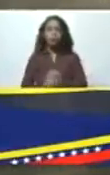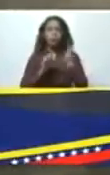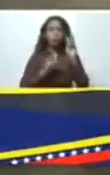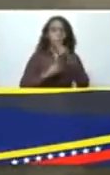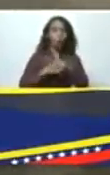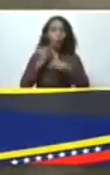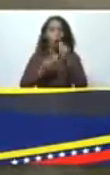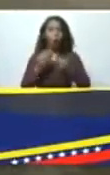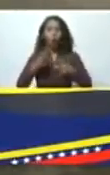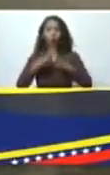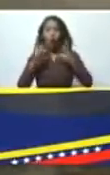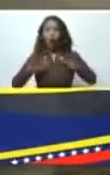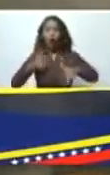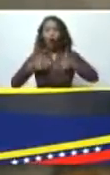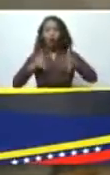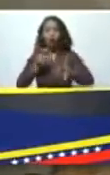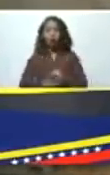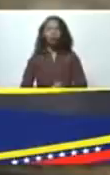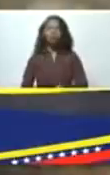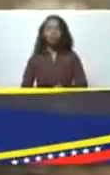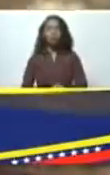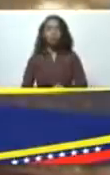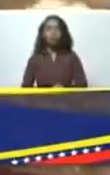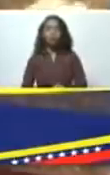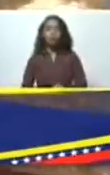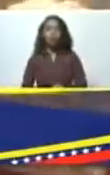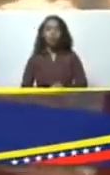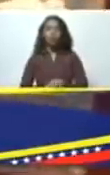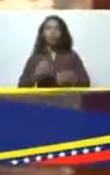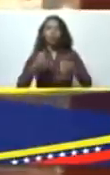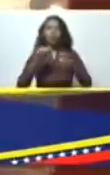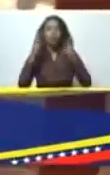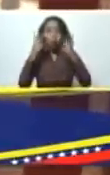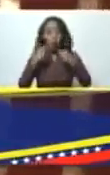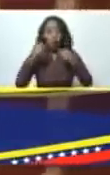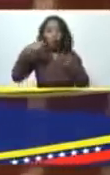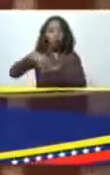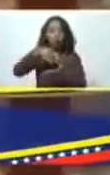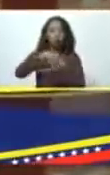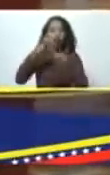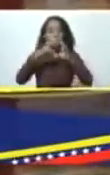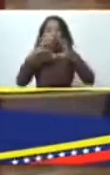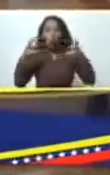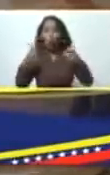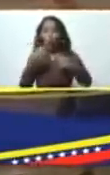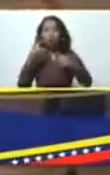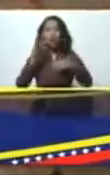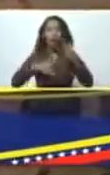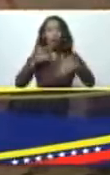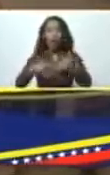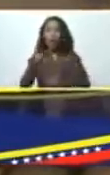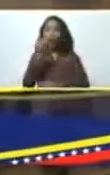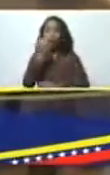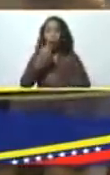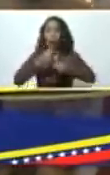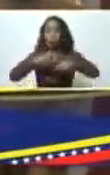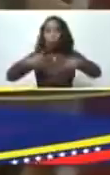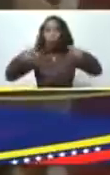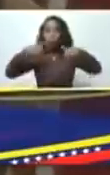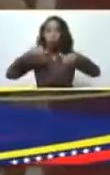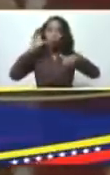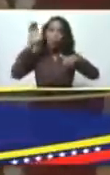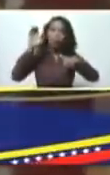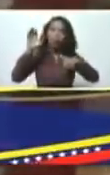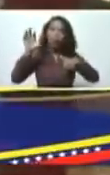cómo toda la actividad ovina, caprina, crece en el país, y toda la actividad alimenticia crece en el país. Y